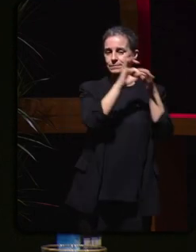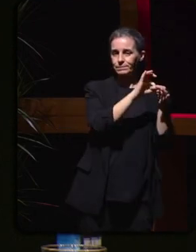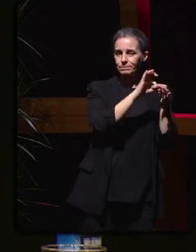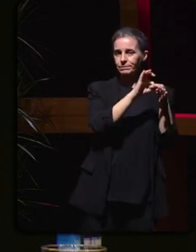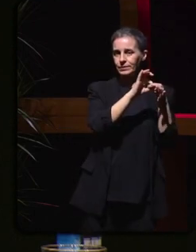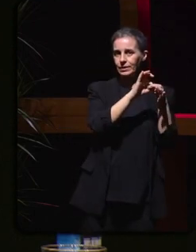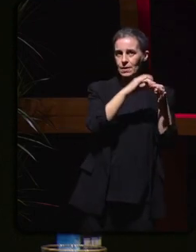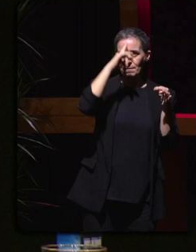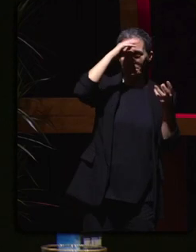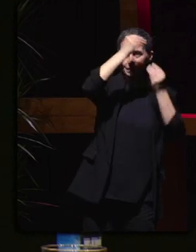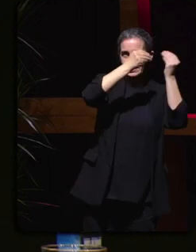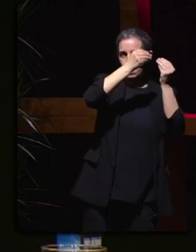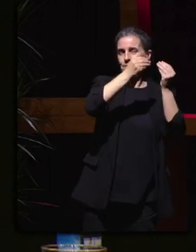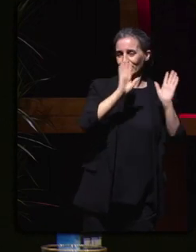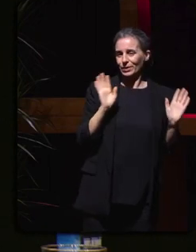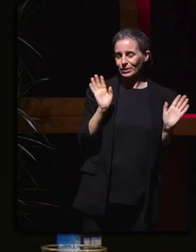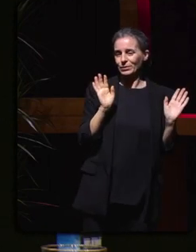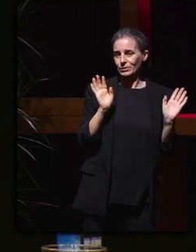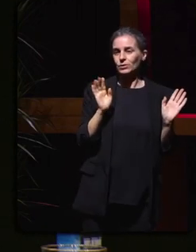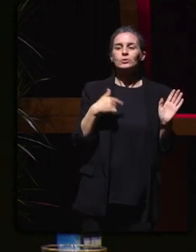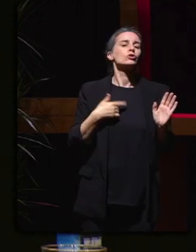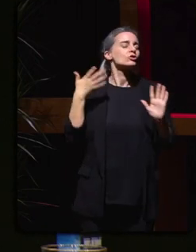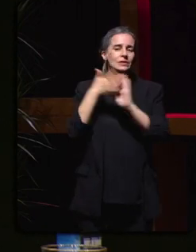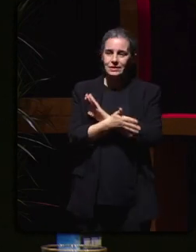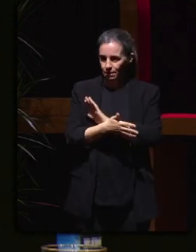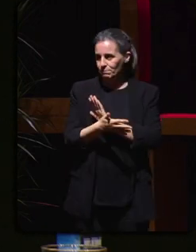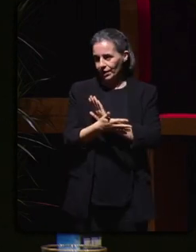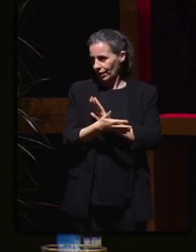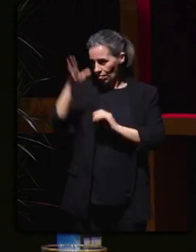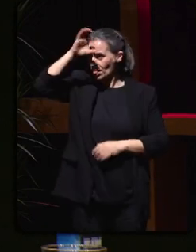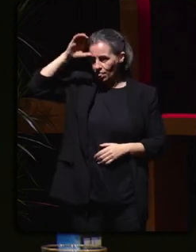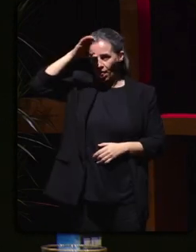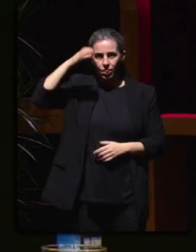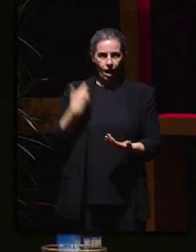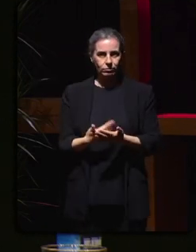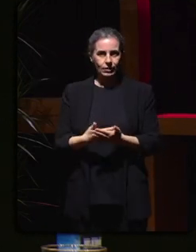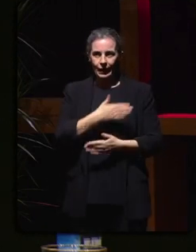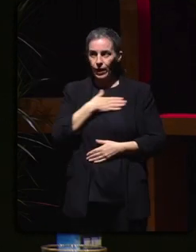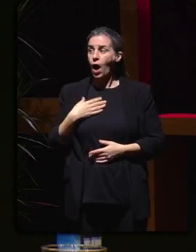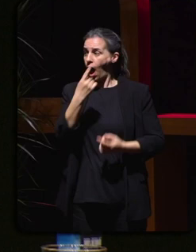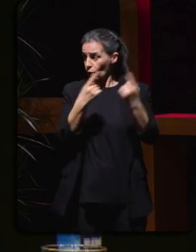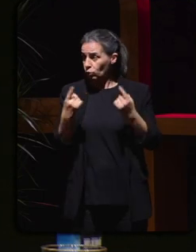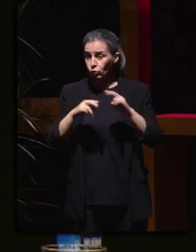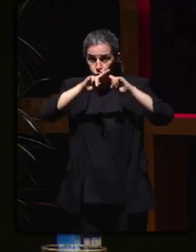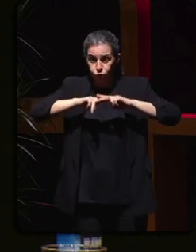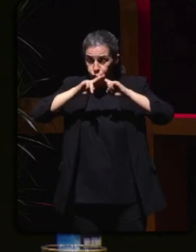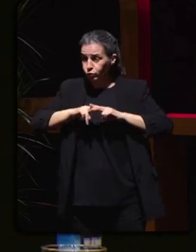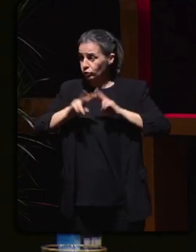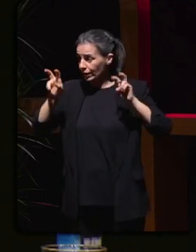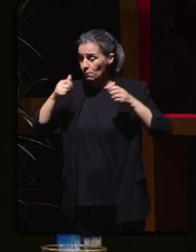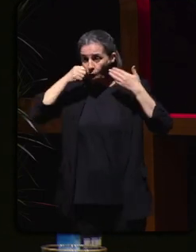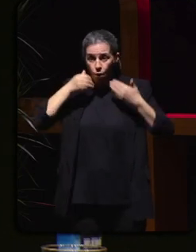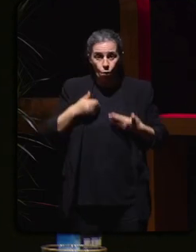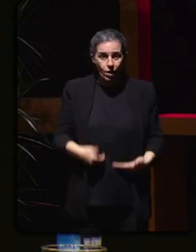si yo siempre acudo a la ciencia por favor si hay aquí alguien que se encargue del cuerpo humano sepa de fisiología